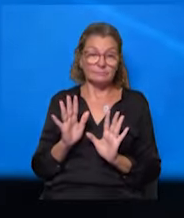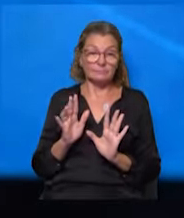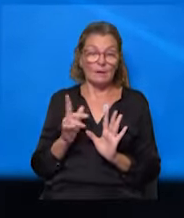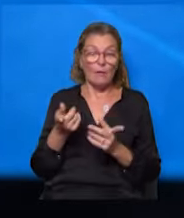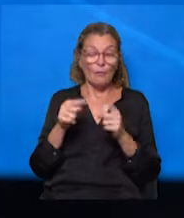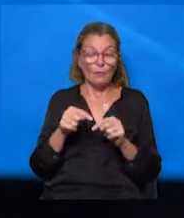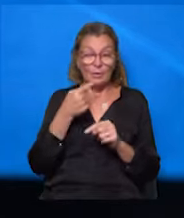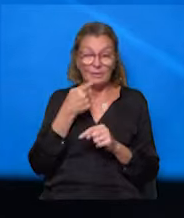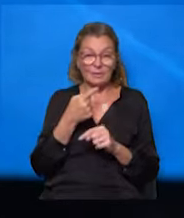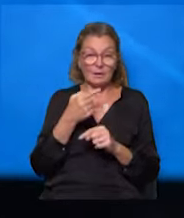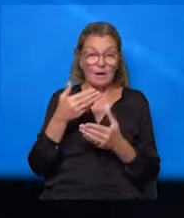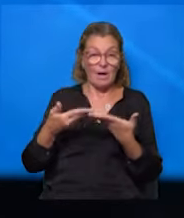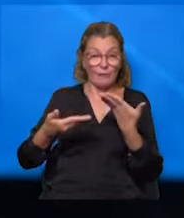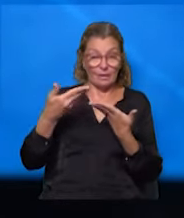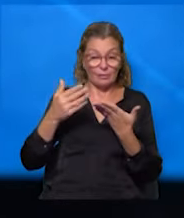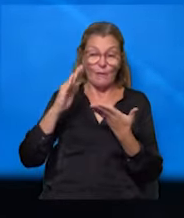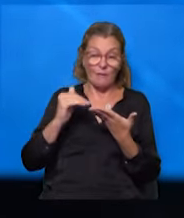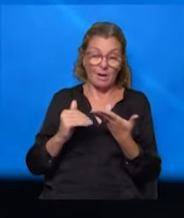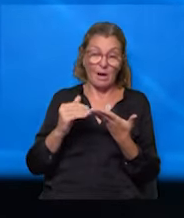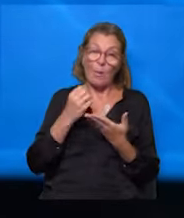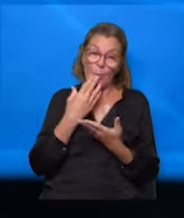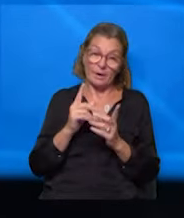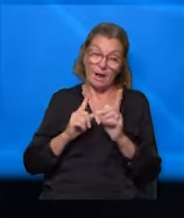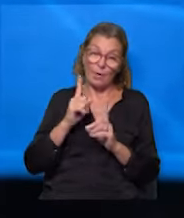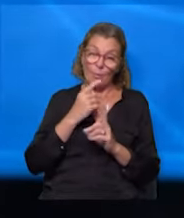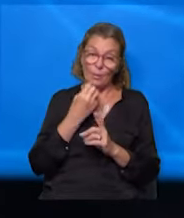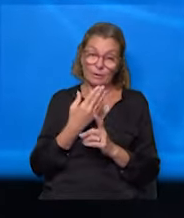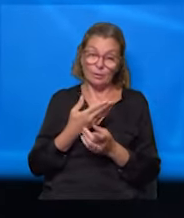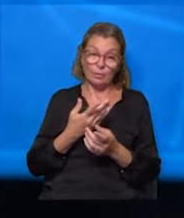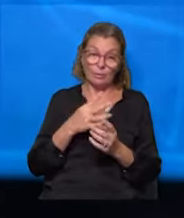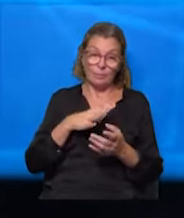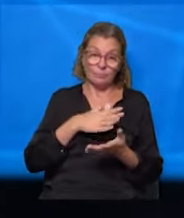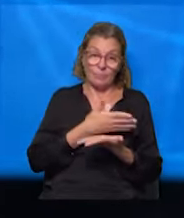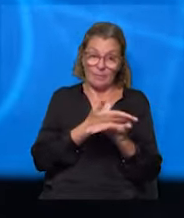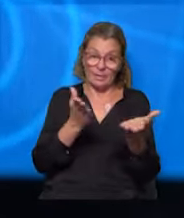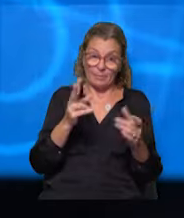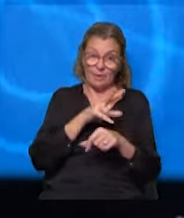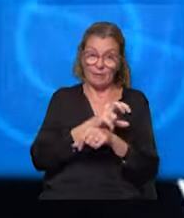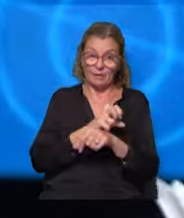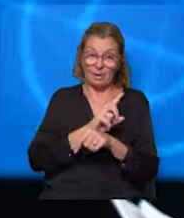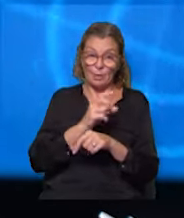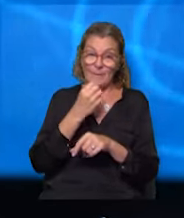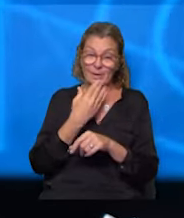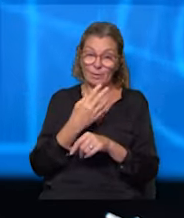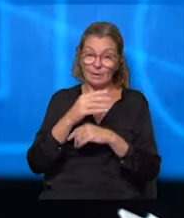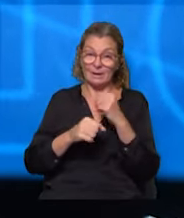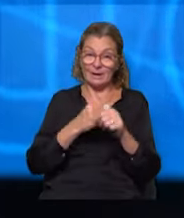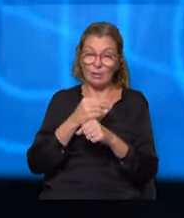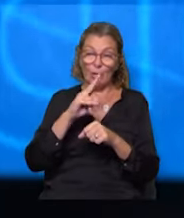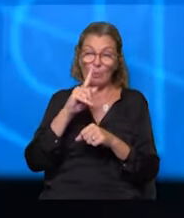vuelvo a decir la baja de inflación es una buena noticia no así el panorama fiscal que no luce mucho mejor que el del